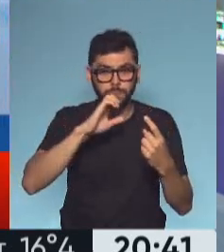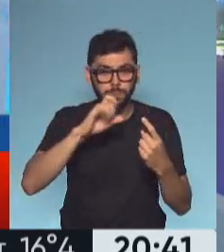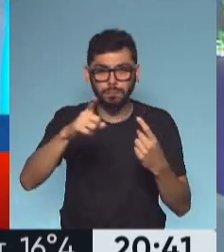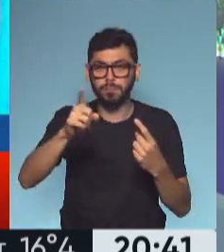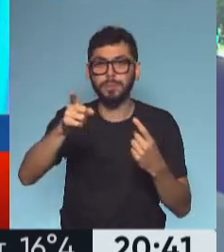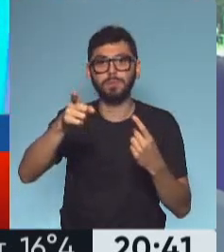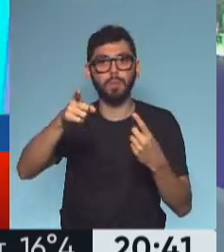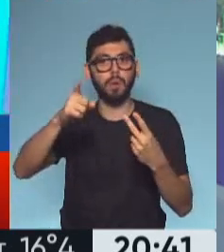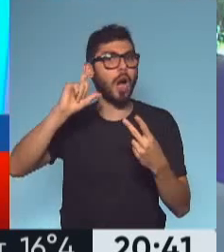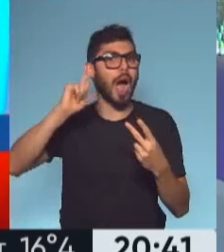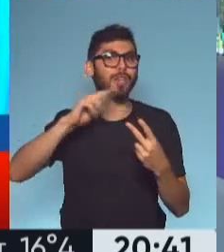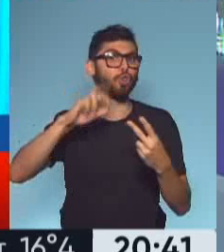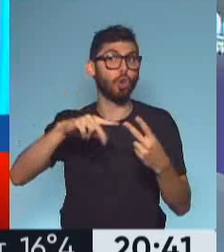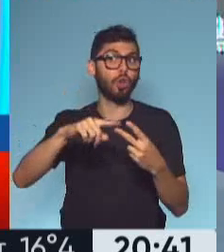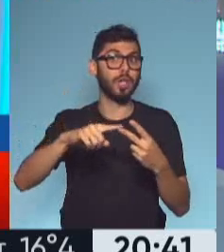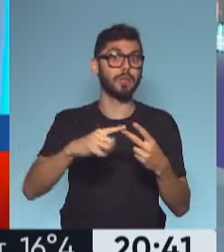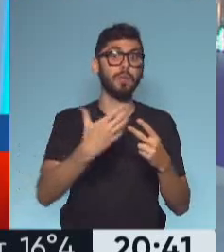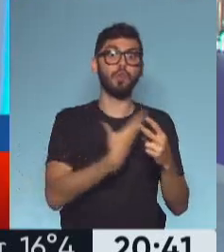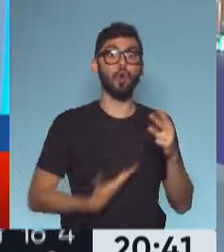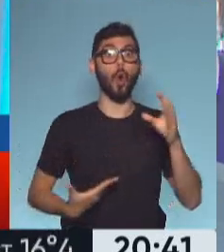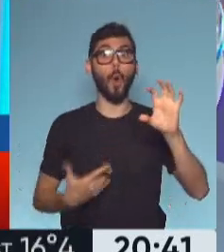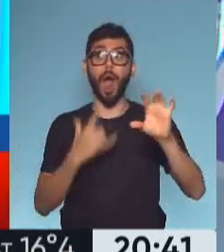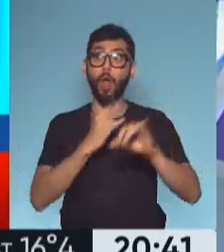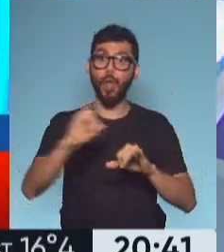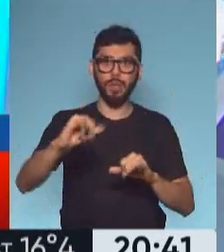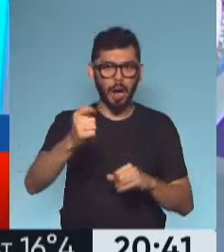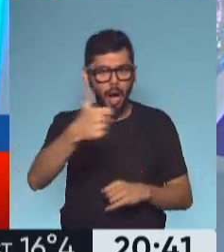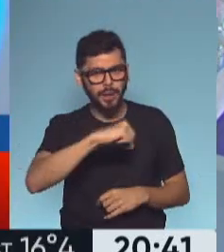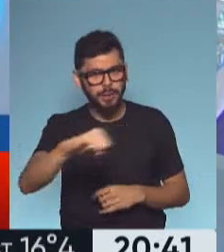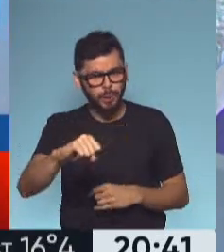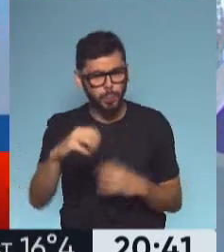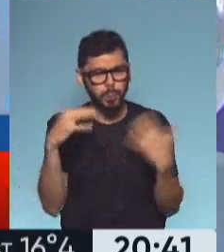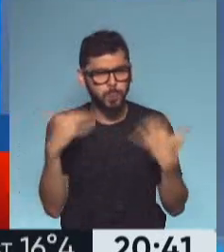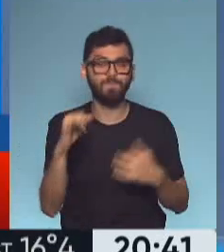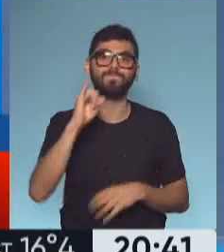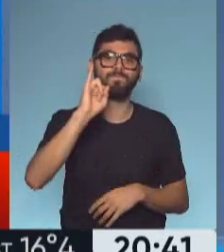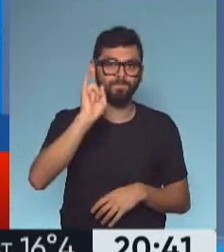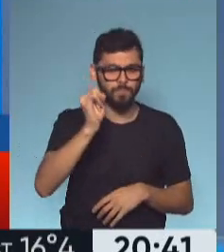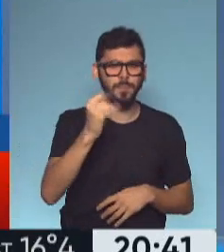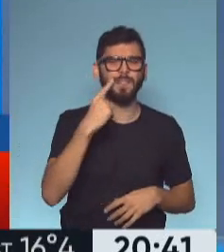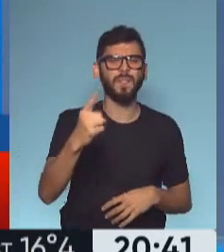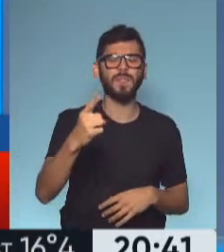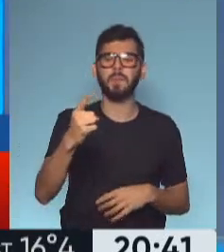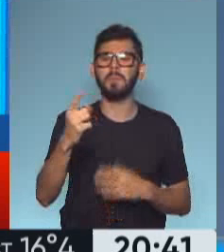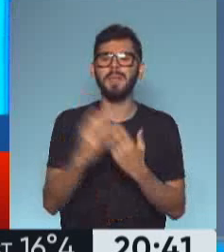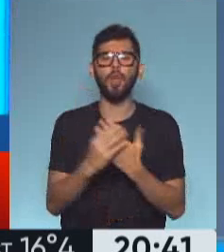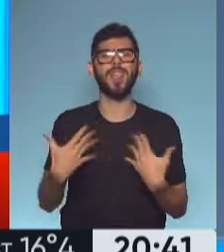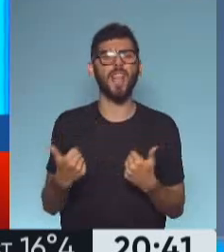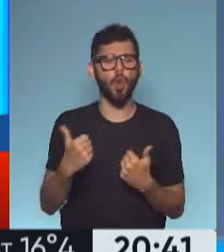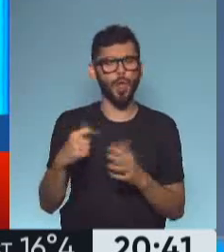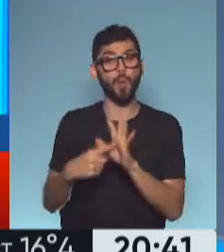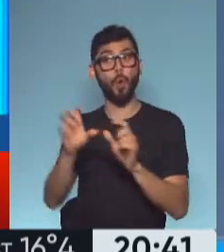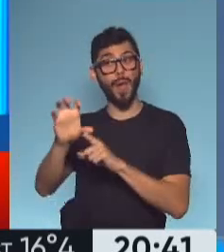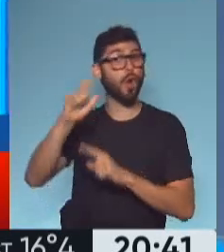Gastón Zulash sobre lo denunciado por el propio Gerardo Morales. Te sumo un dato sobre eso. Sí. ¿Vos te acordás que el ministro de Salud de la provincia de Buenos Aires, Daniel Goyán,